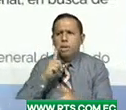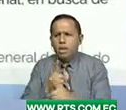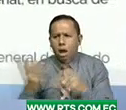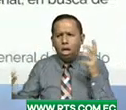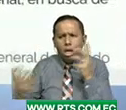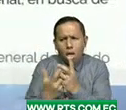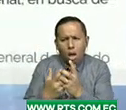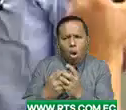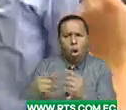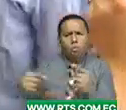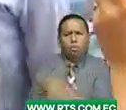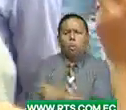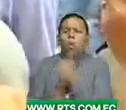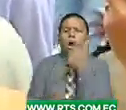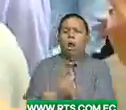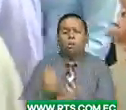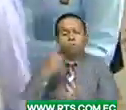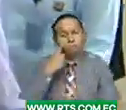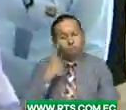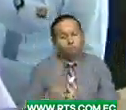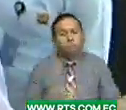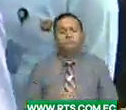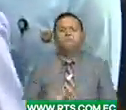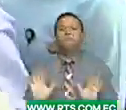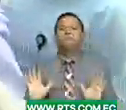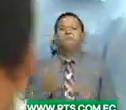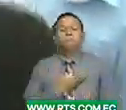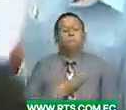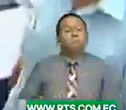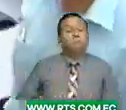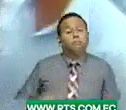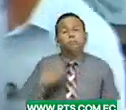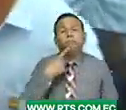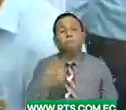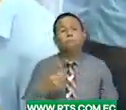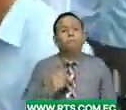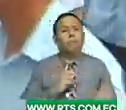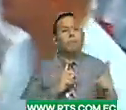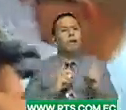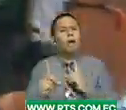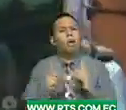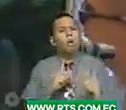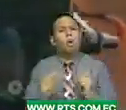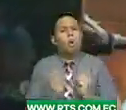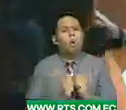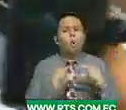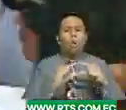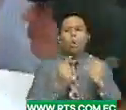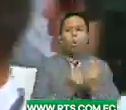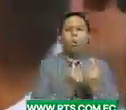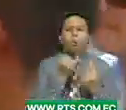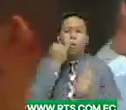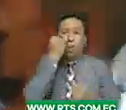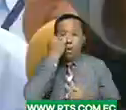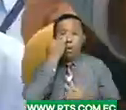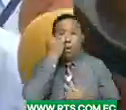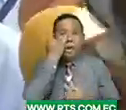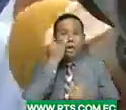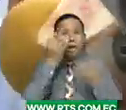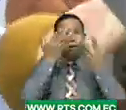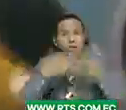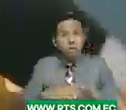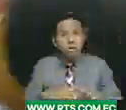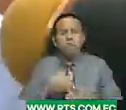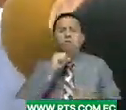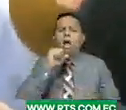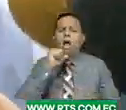no. En todo caso, el presidente aclaró que los diálogos con las organizaciones indígenas no han terminado. Eso está avanzando